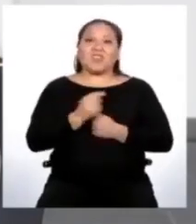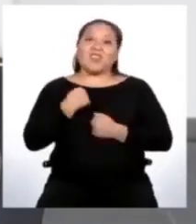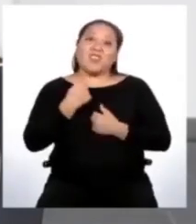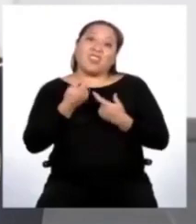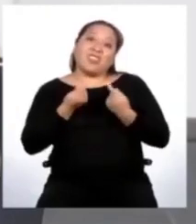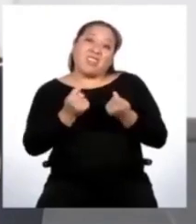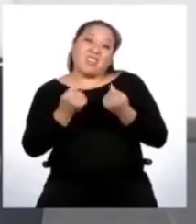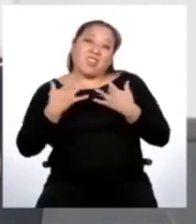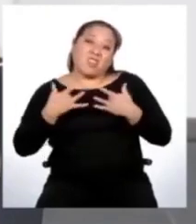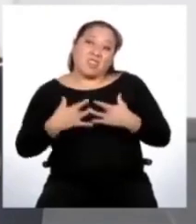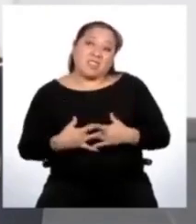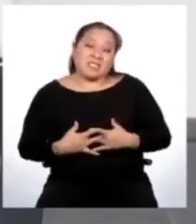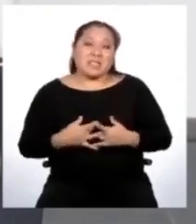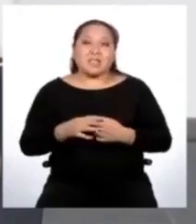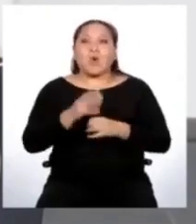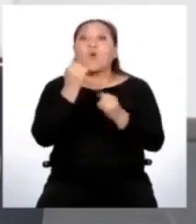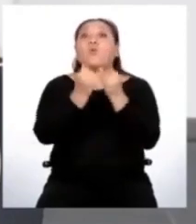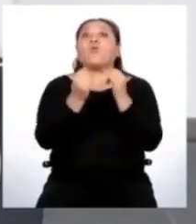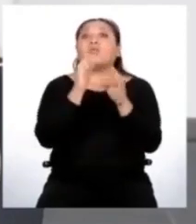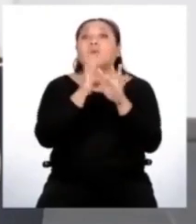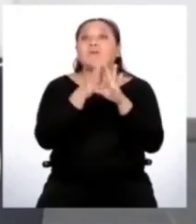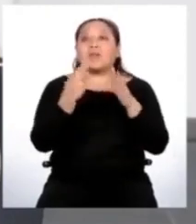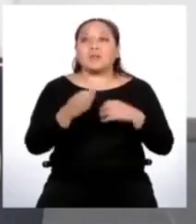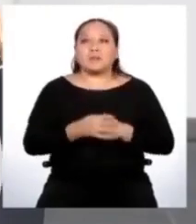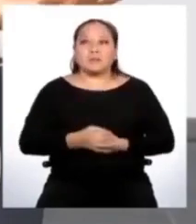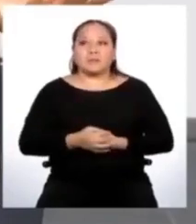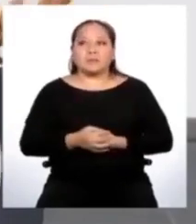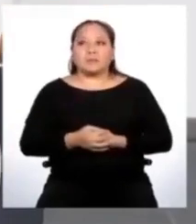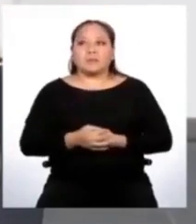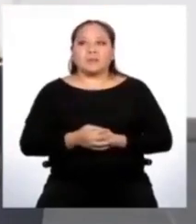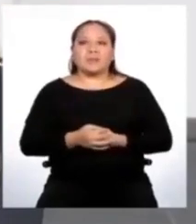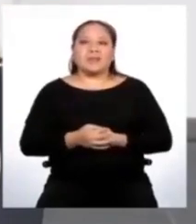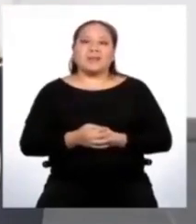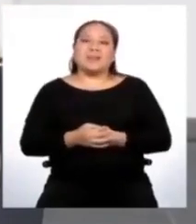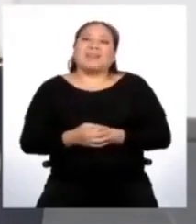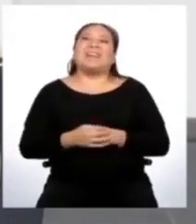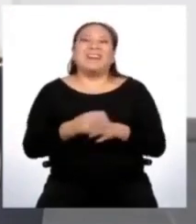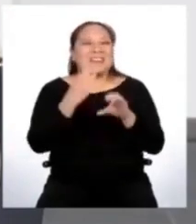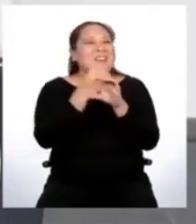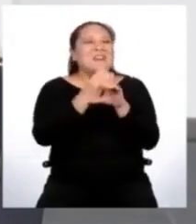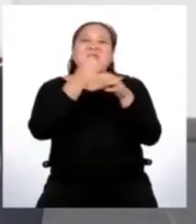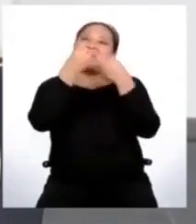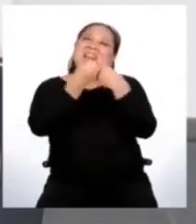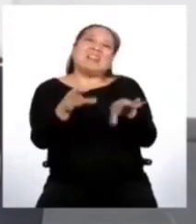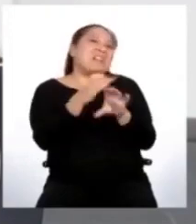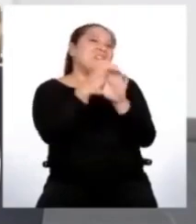tristeza. Una última frase más. ¡Perdí el bus!